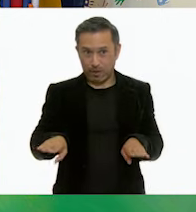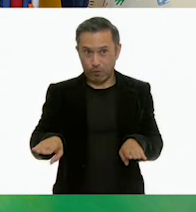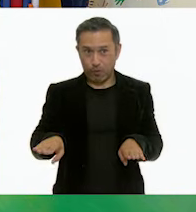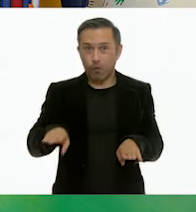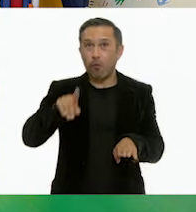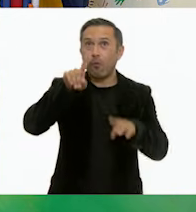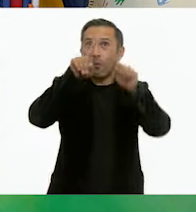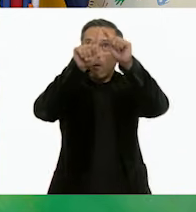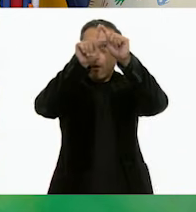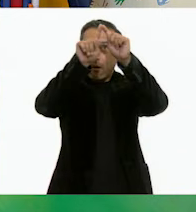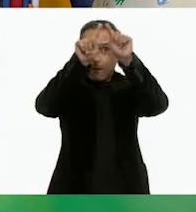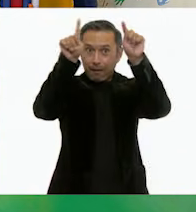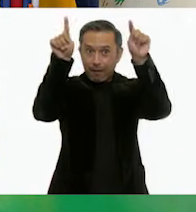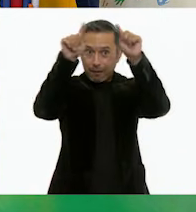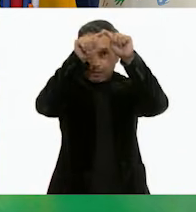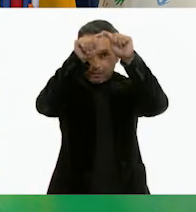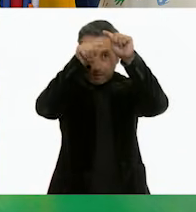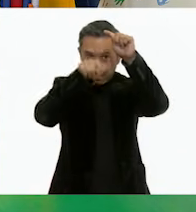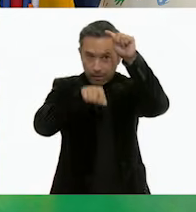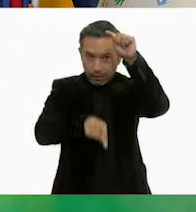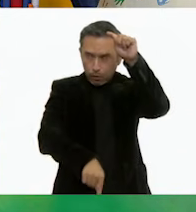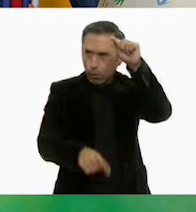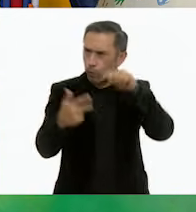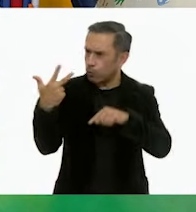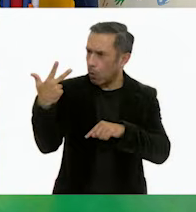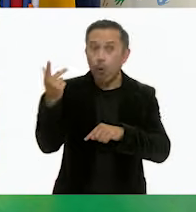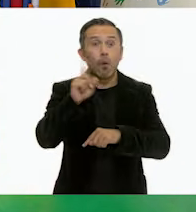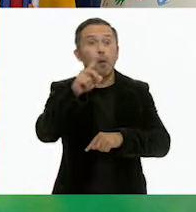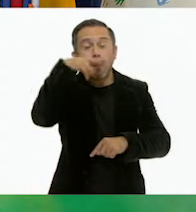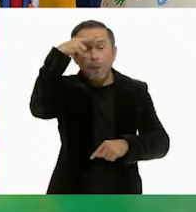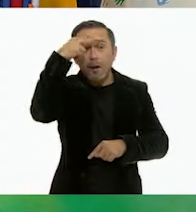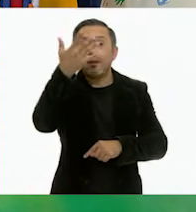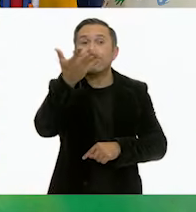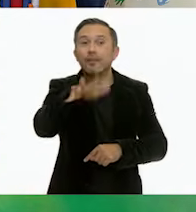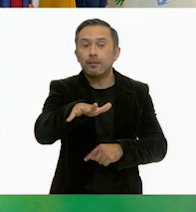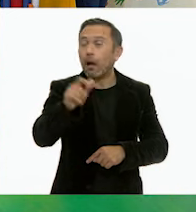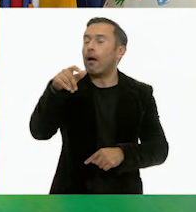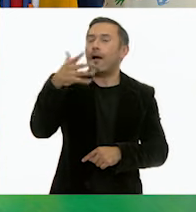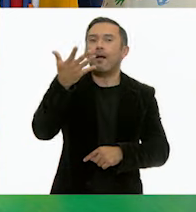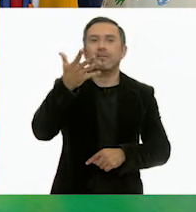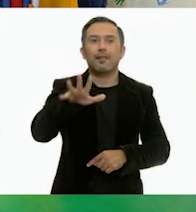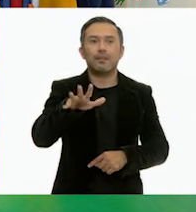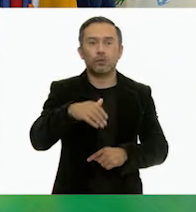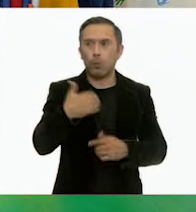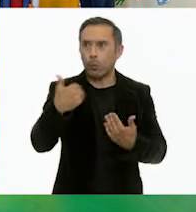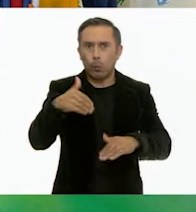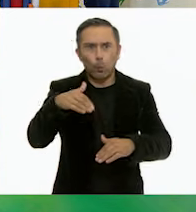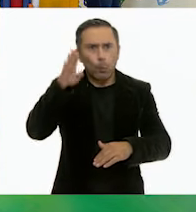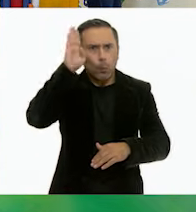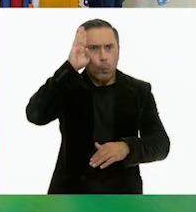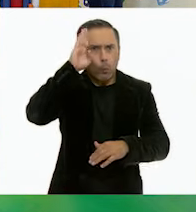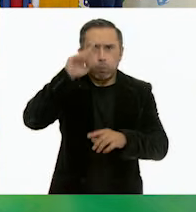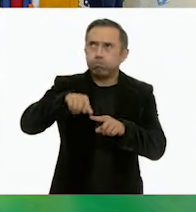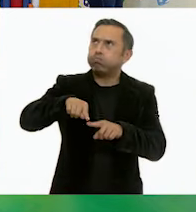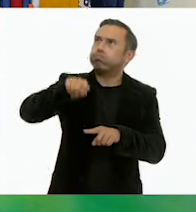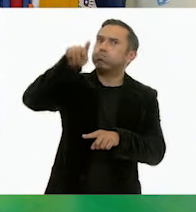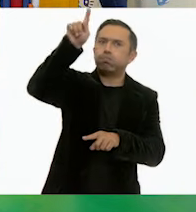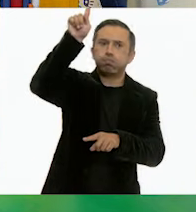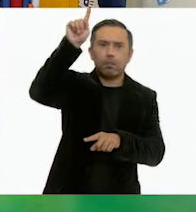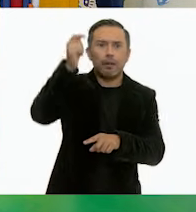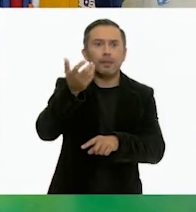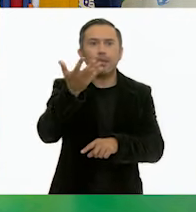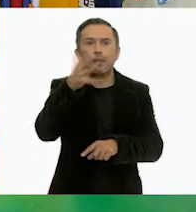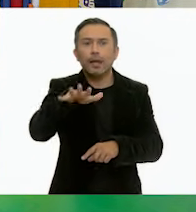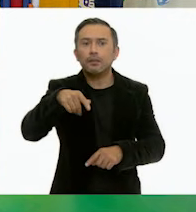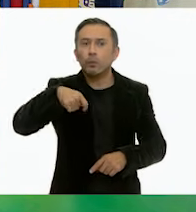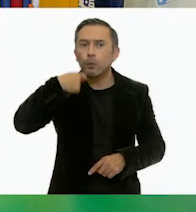son 8. 10 cucharas. Oh, 10 cucharas. Hay que poner atención. Está bastante alto. 10 cucharas. Muy